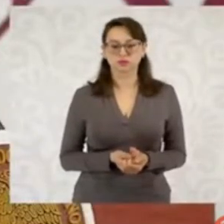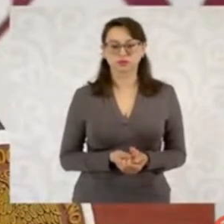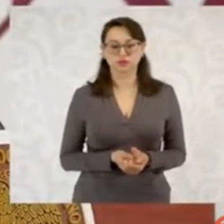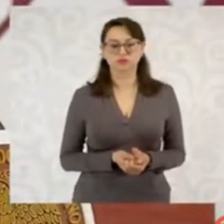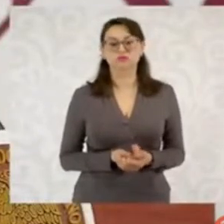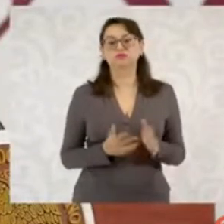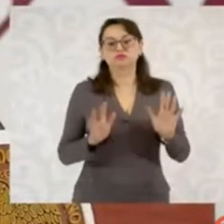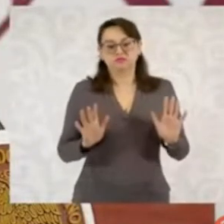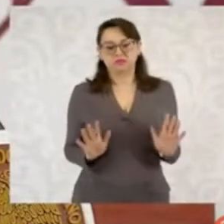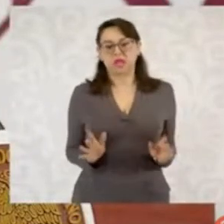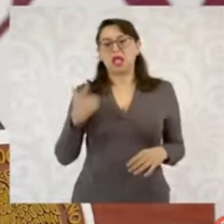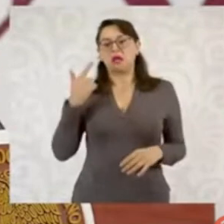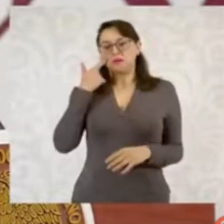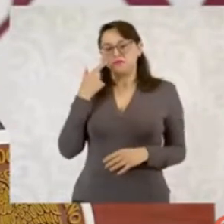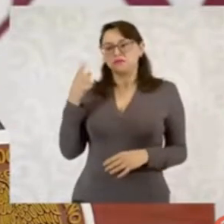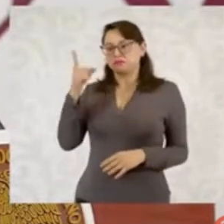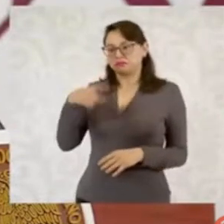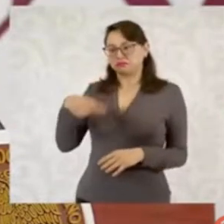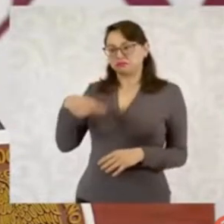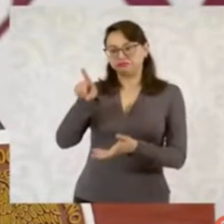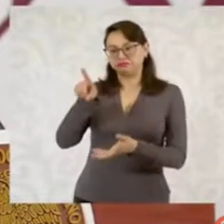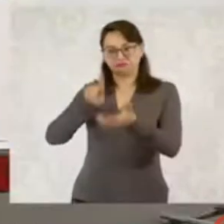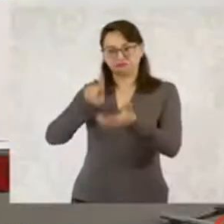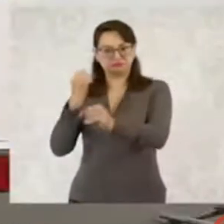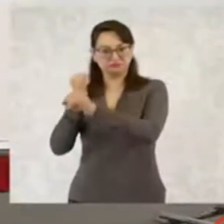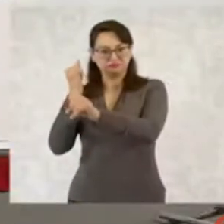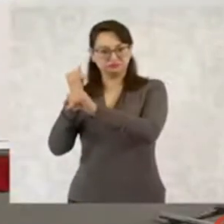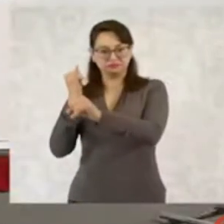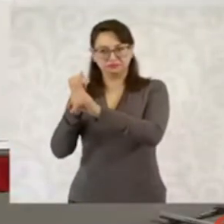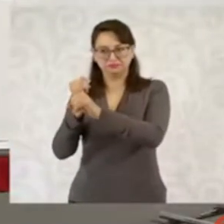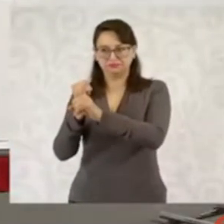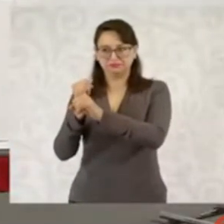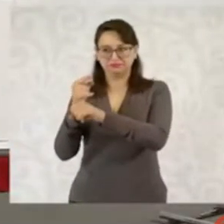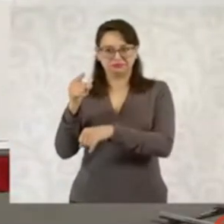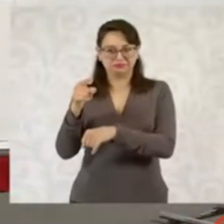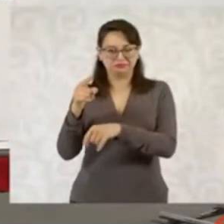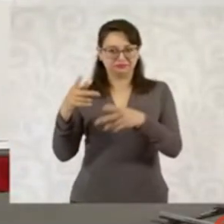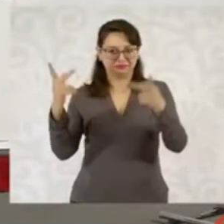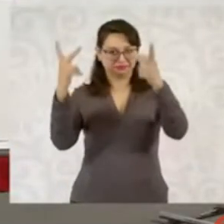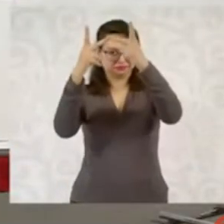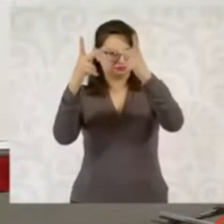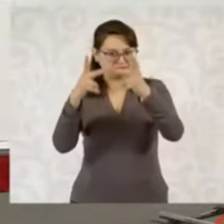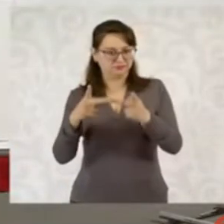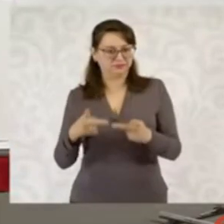las coincidencias de las cuentas en este diagrama.